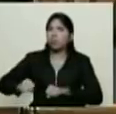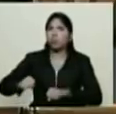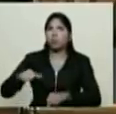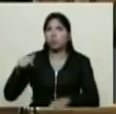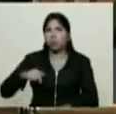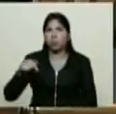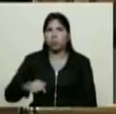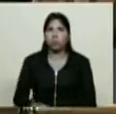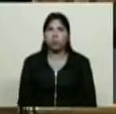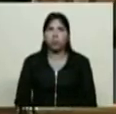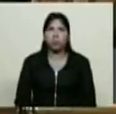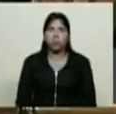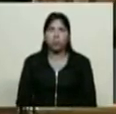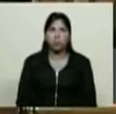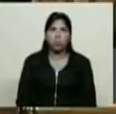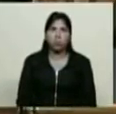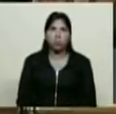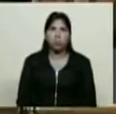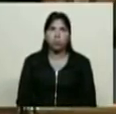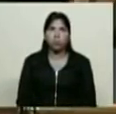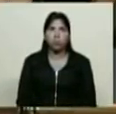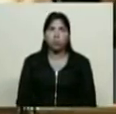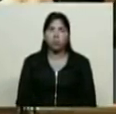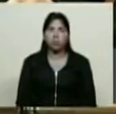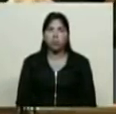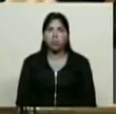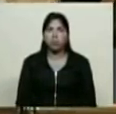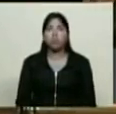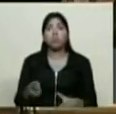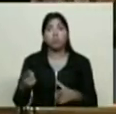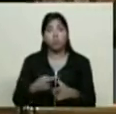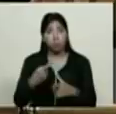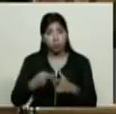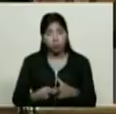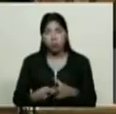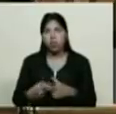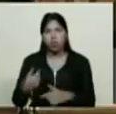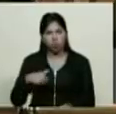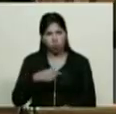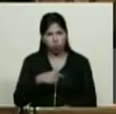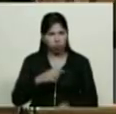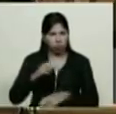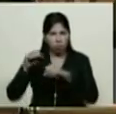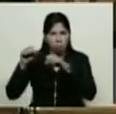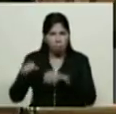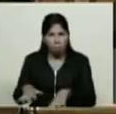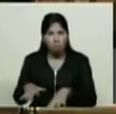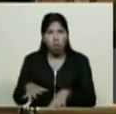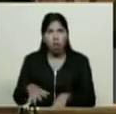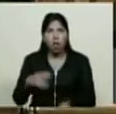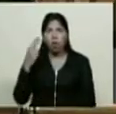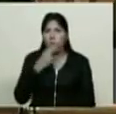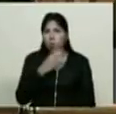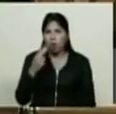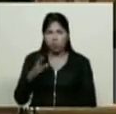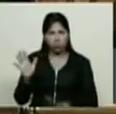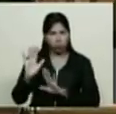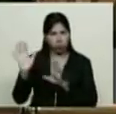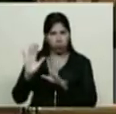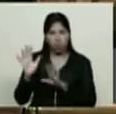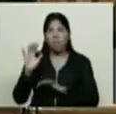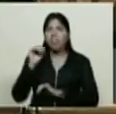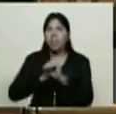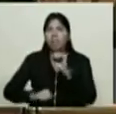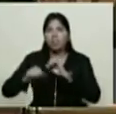cual, ante cualquier agresión imperialista, no vamos a renunciar a nuestro juramento por defender la